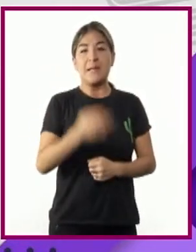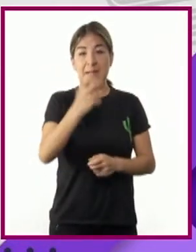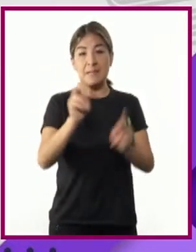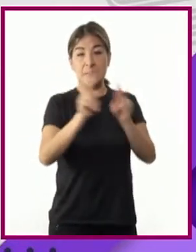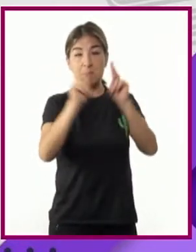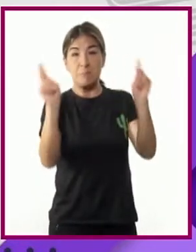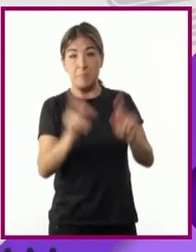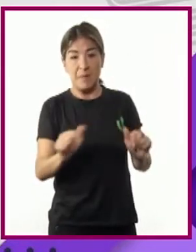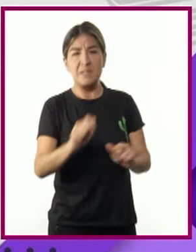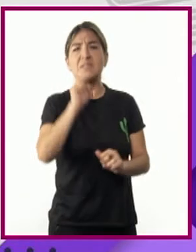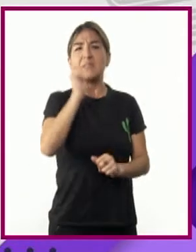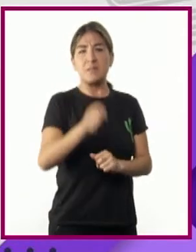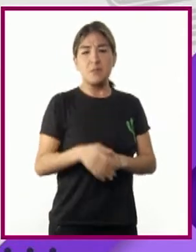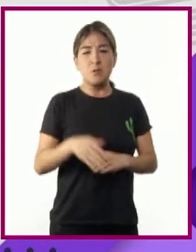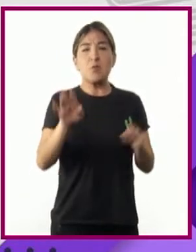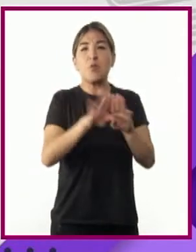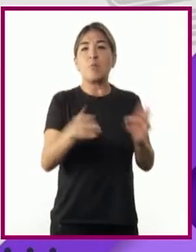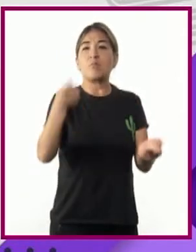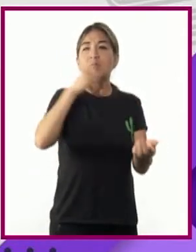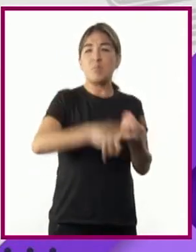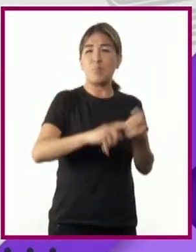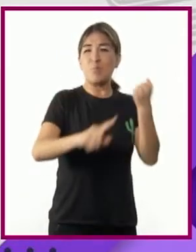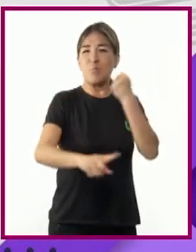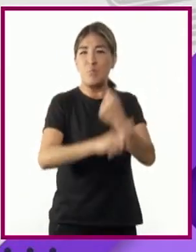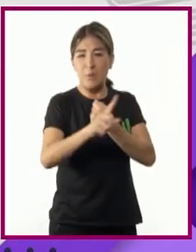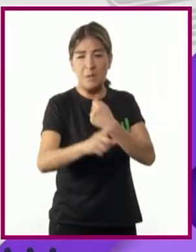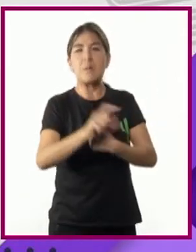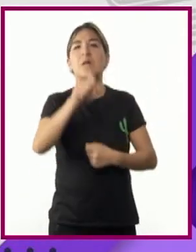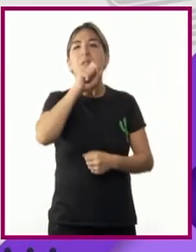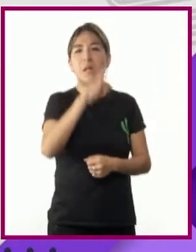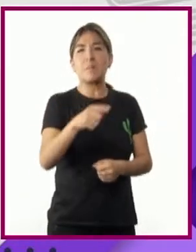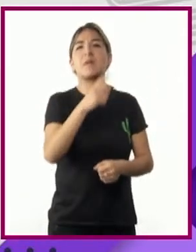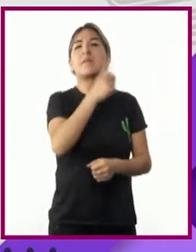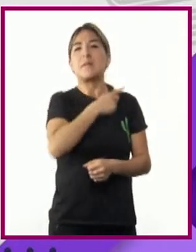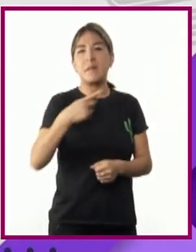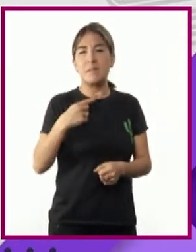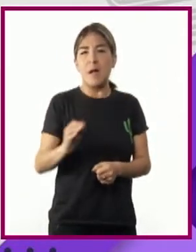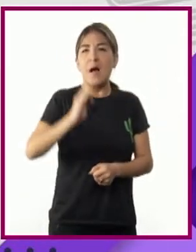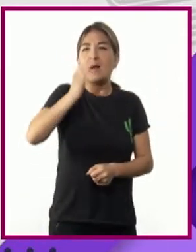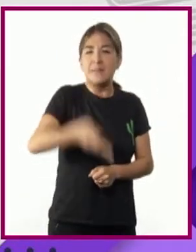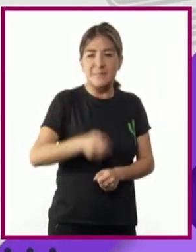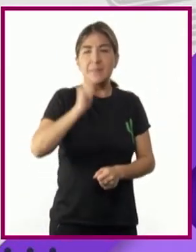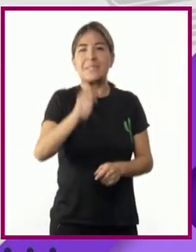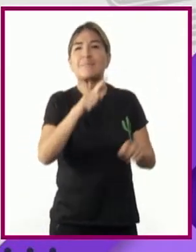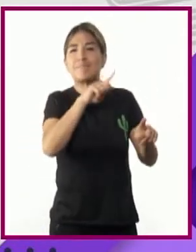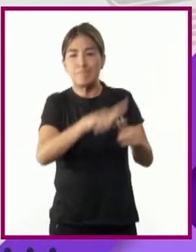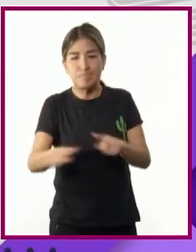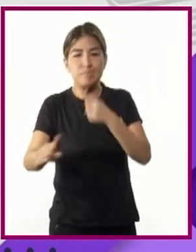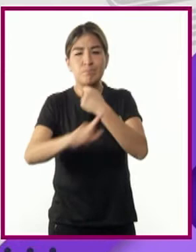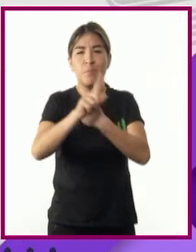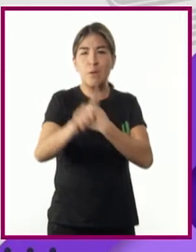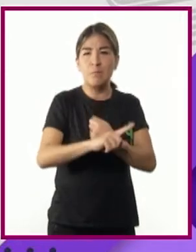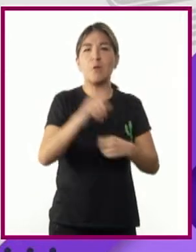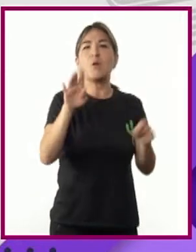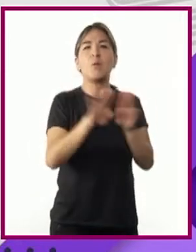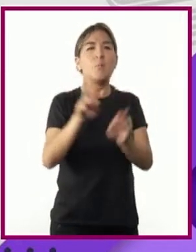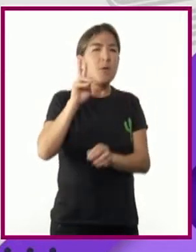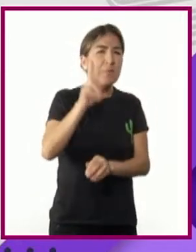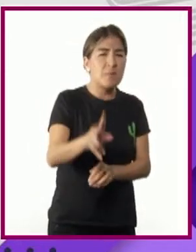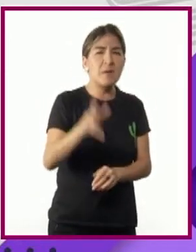no solo es la ausencia de conflictos, también es aceptar las diferencias y tener la capacidad de